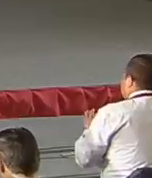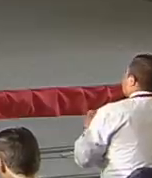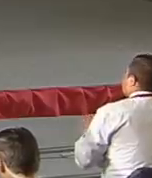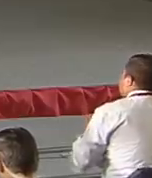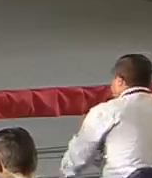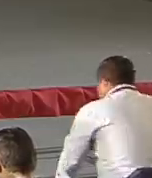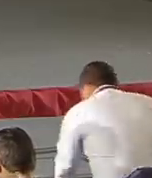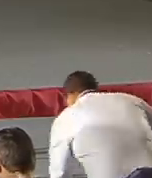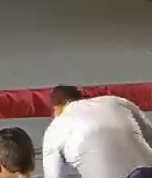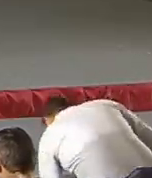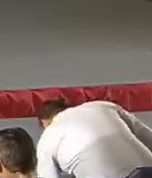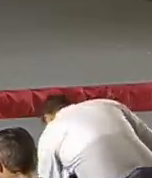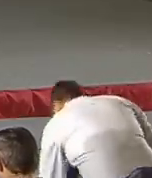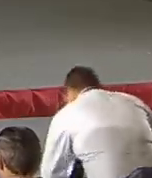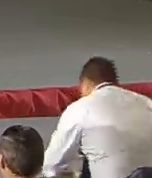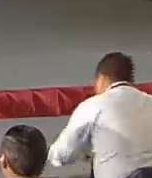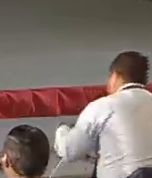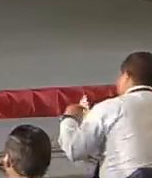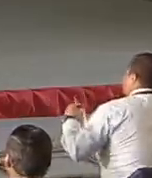Muy buenos días.